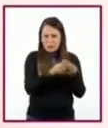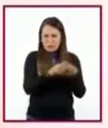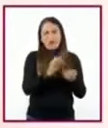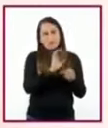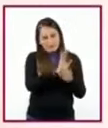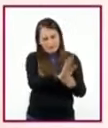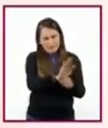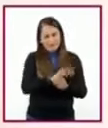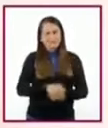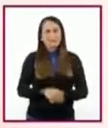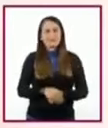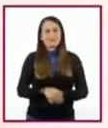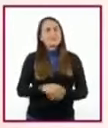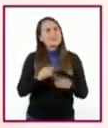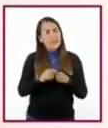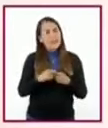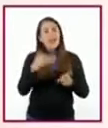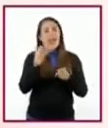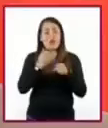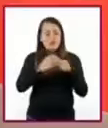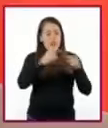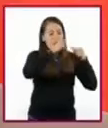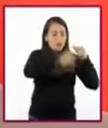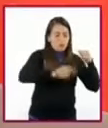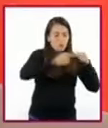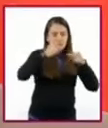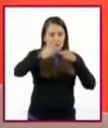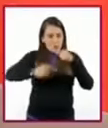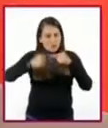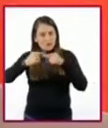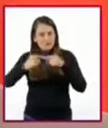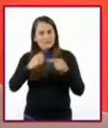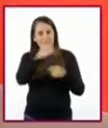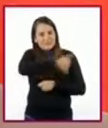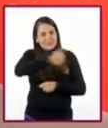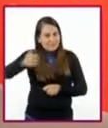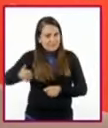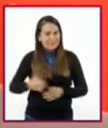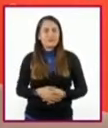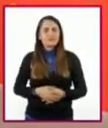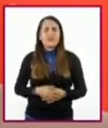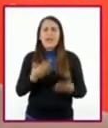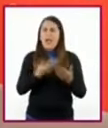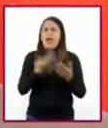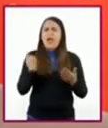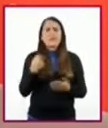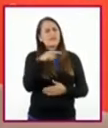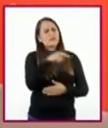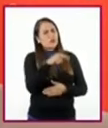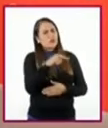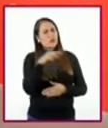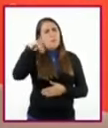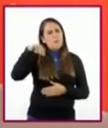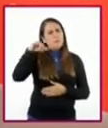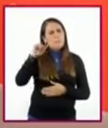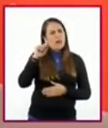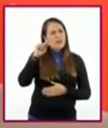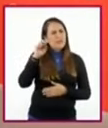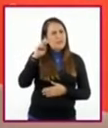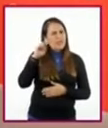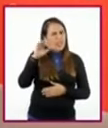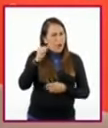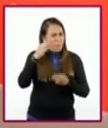decir, demos la vuelta a cada ciclo. Profesor Rodolfo, hace un momento mencionaste materia y energía.